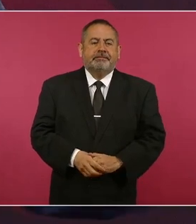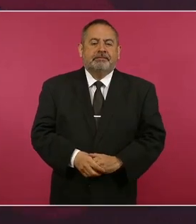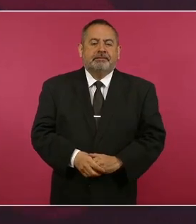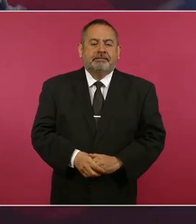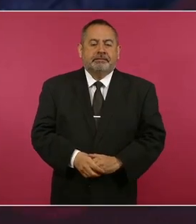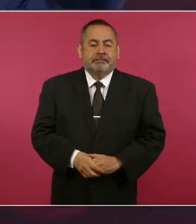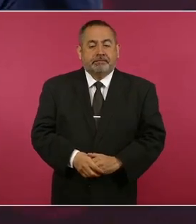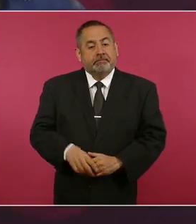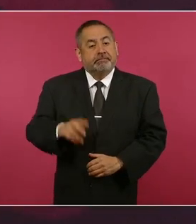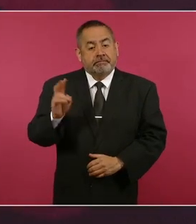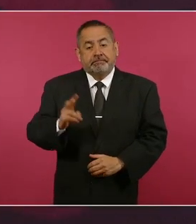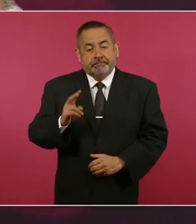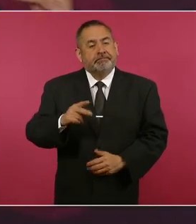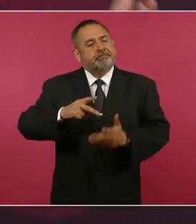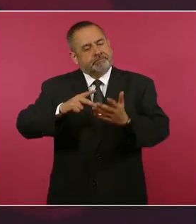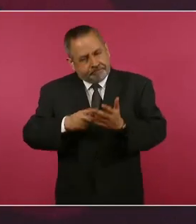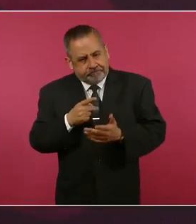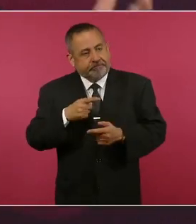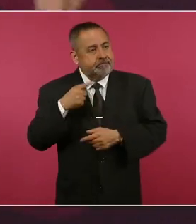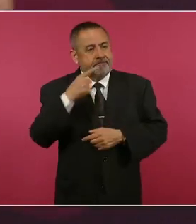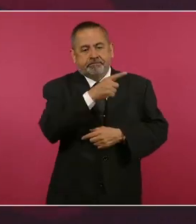Y en efecto regresa Santana